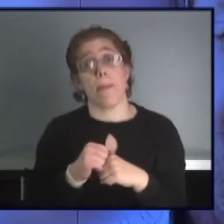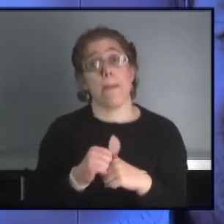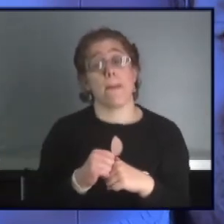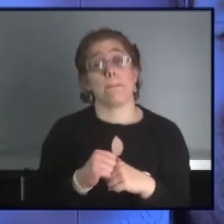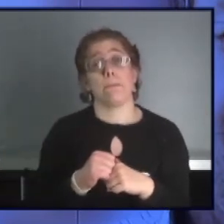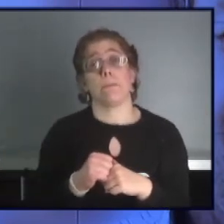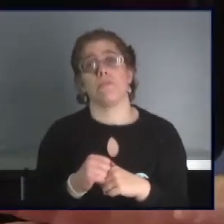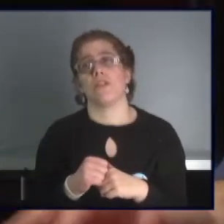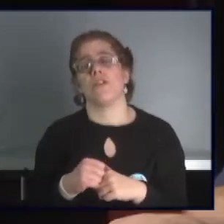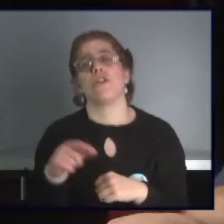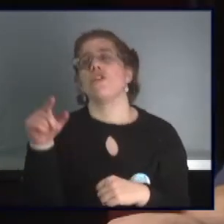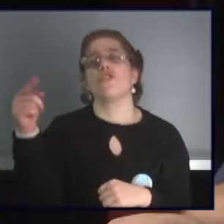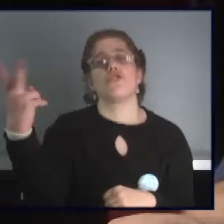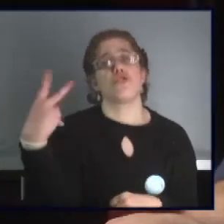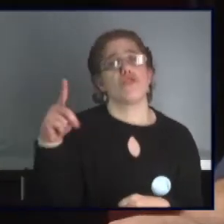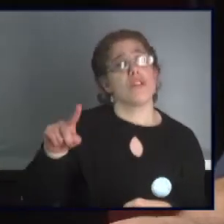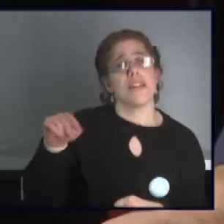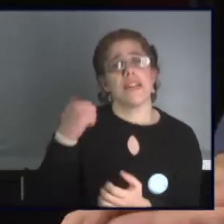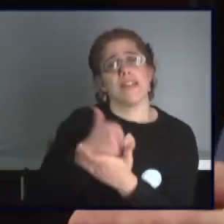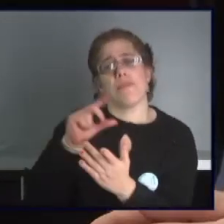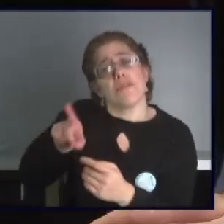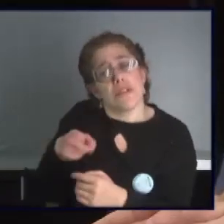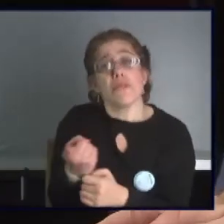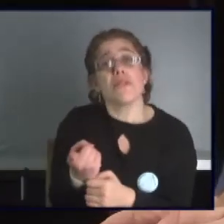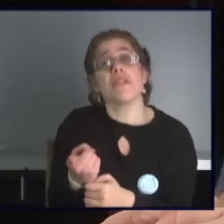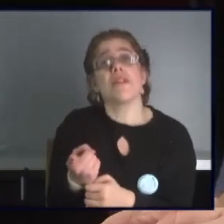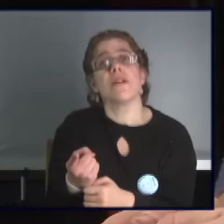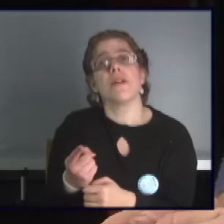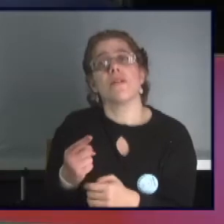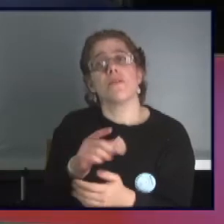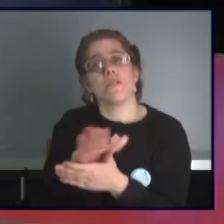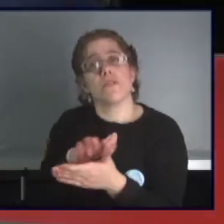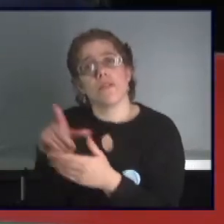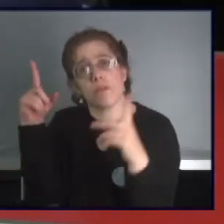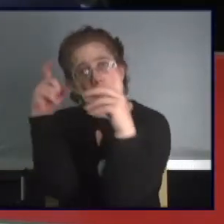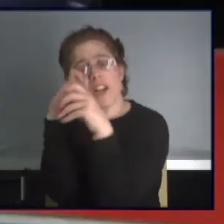nosotros estamos en contra porque porque le resolvieron los problemas